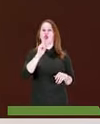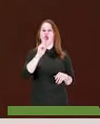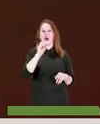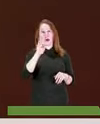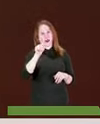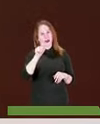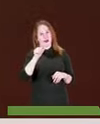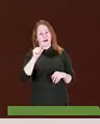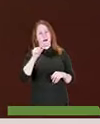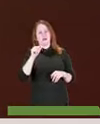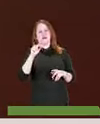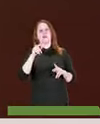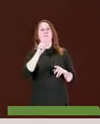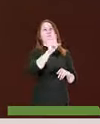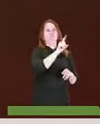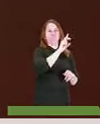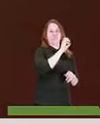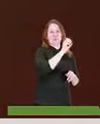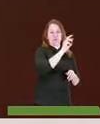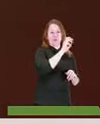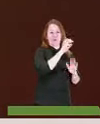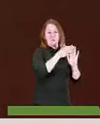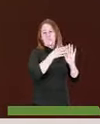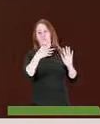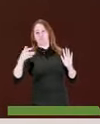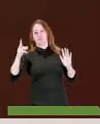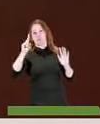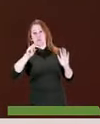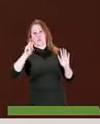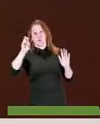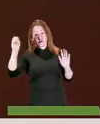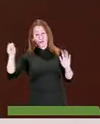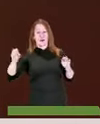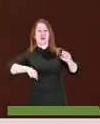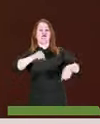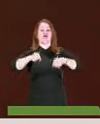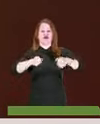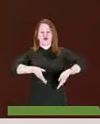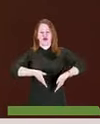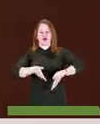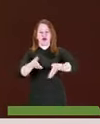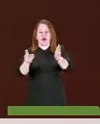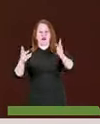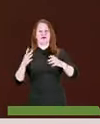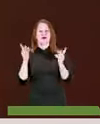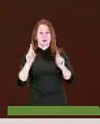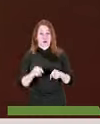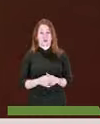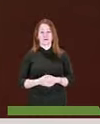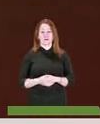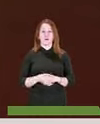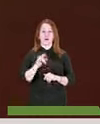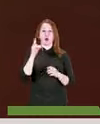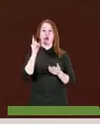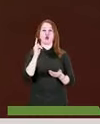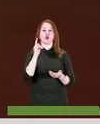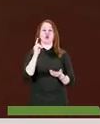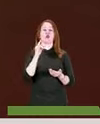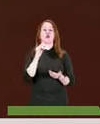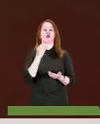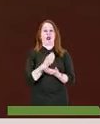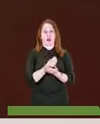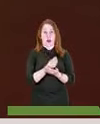la 108 hasta la 170, una obra muy importante también para toda esa localidad de Usaquén. También estamos arrancando ya las obras de andenes en